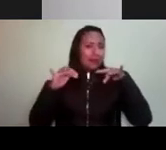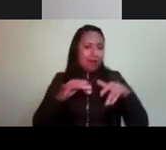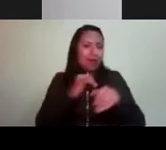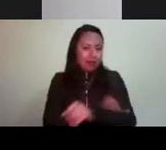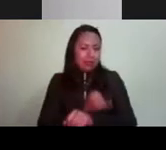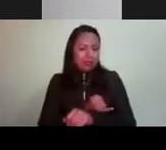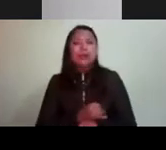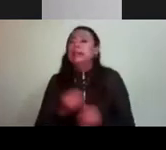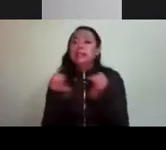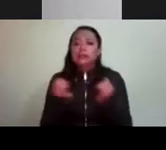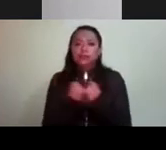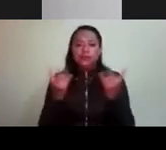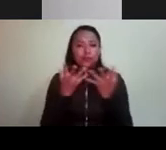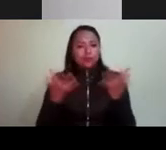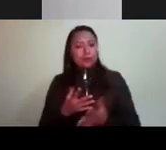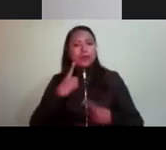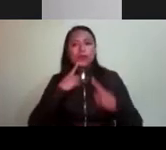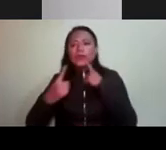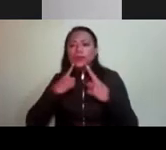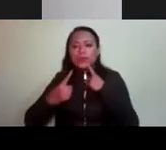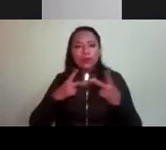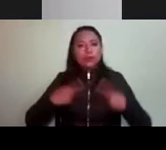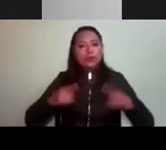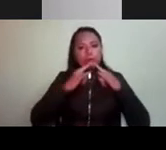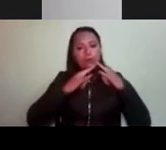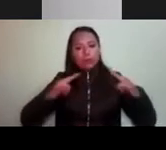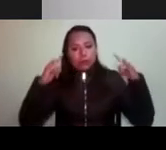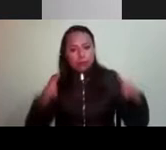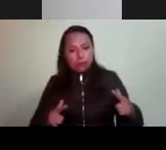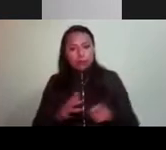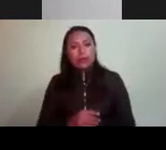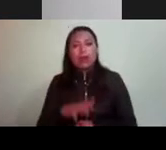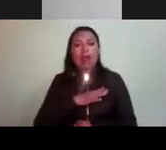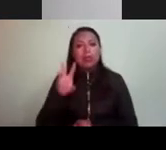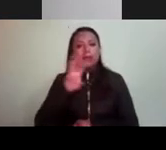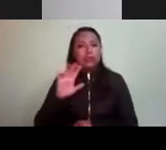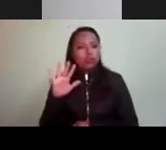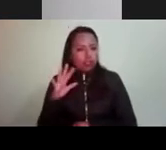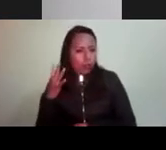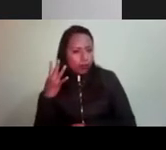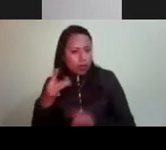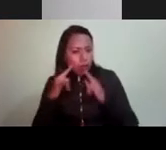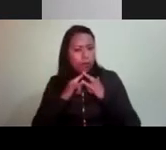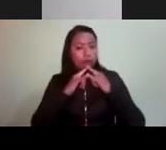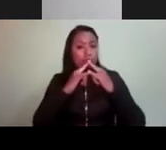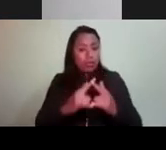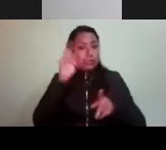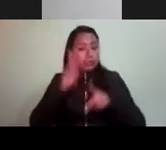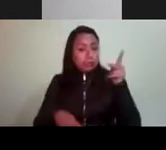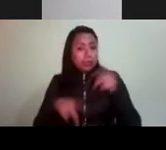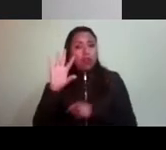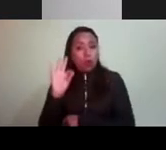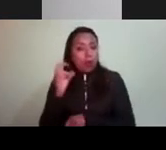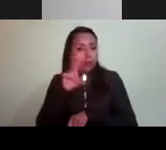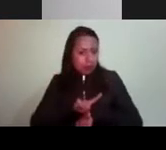Se logró, en diálogo con los tianguistas, que los 354 tianguis suspendieran 40